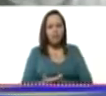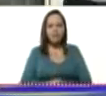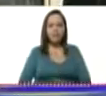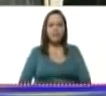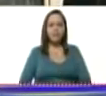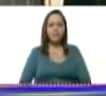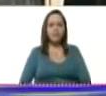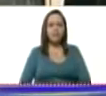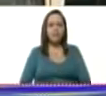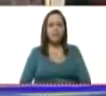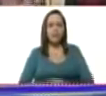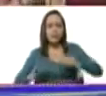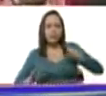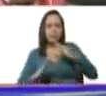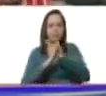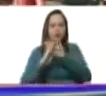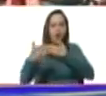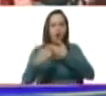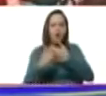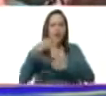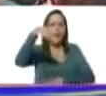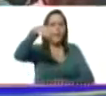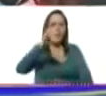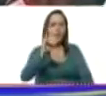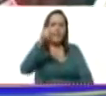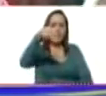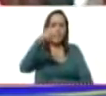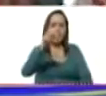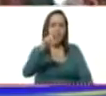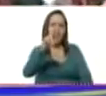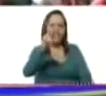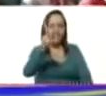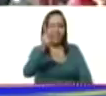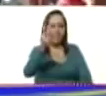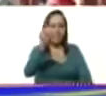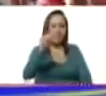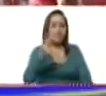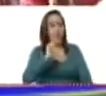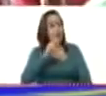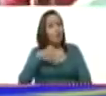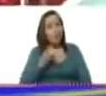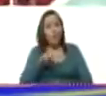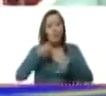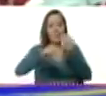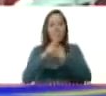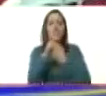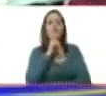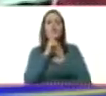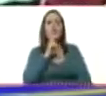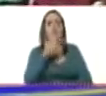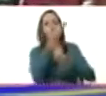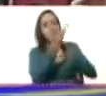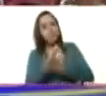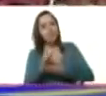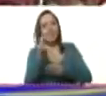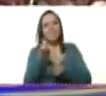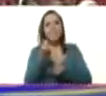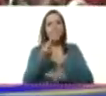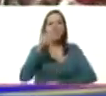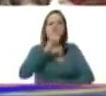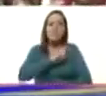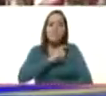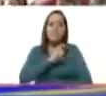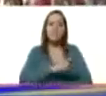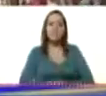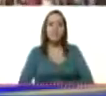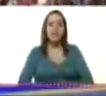Las sanciones contra Minervén es para que no podamos vender el oro y traer el dinero que necesitamos para